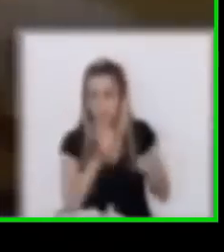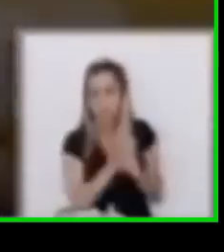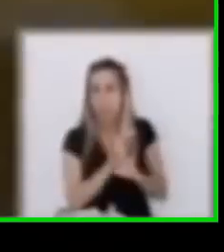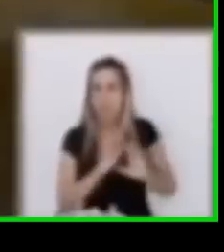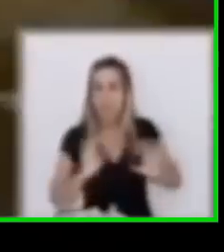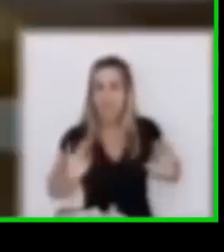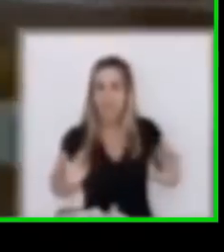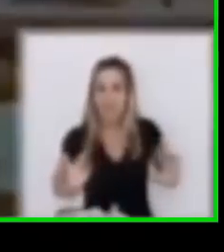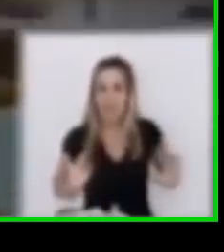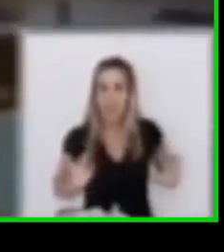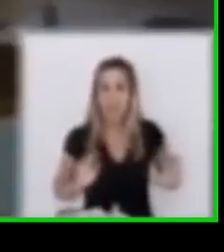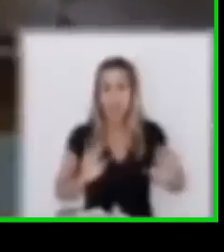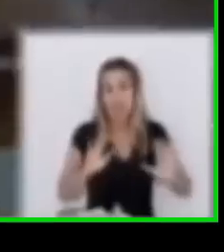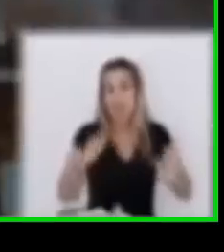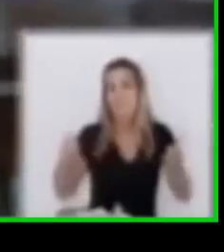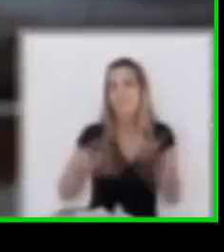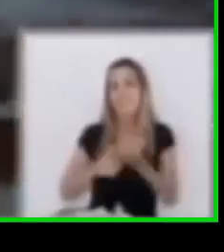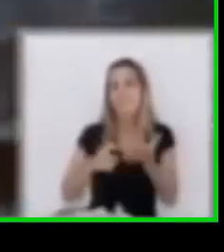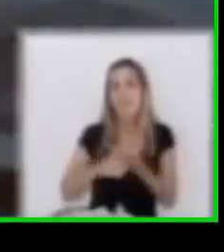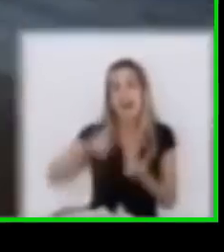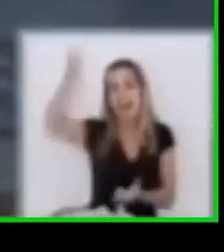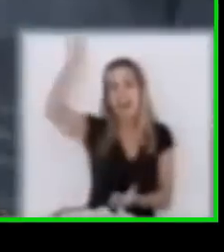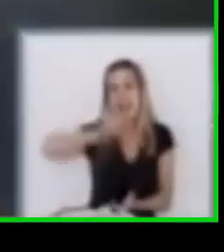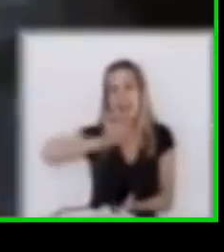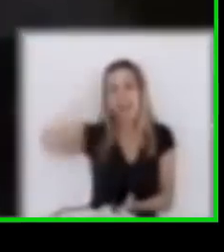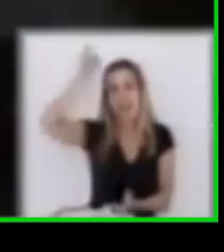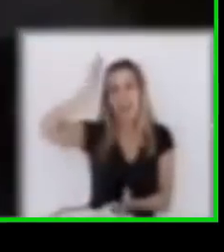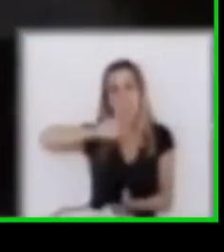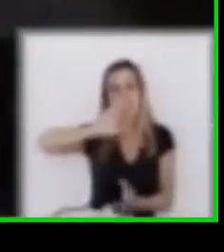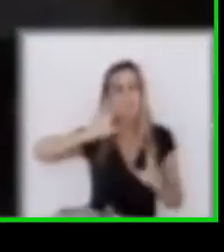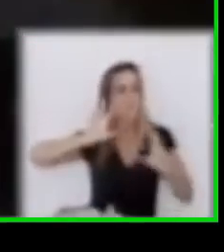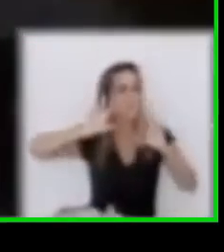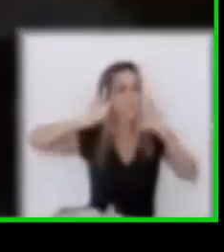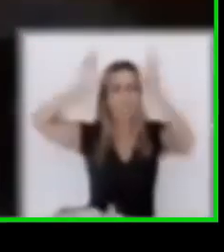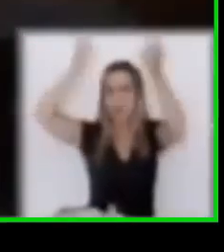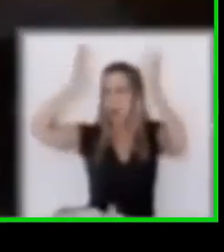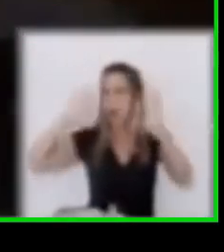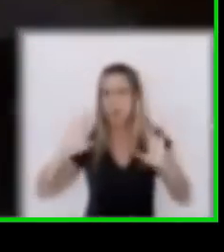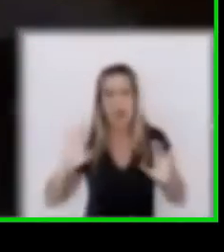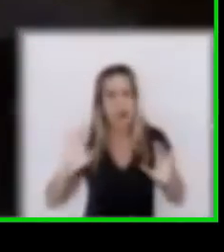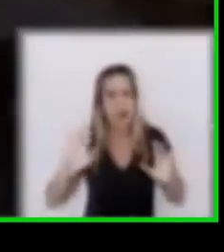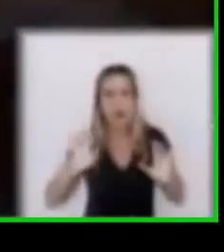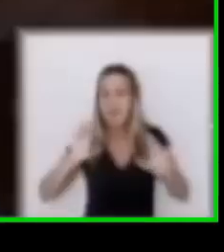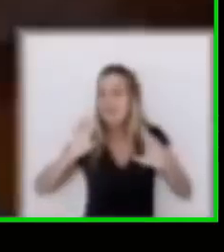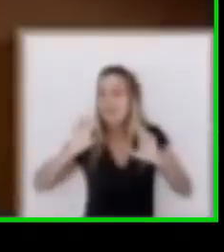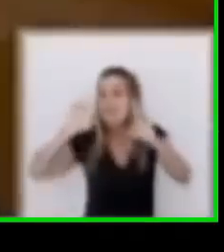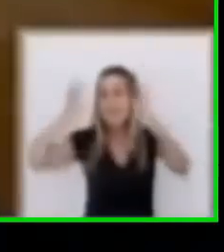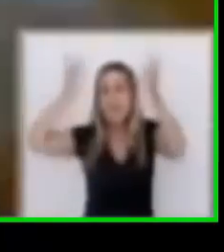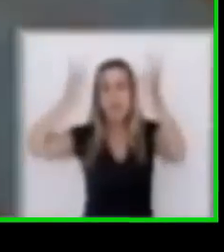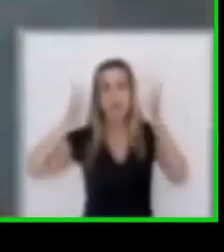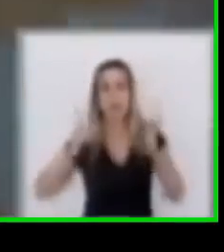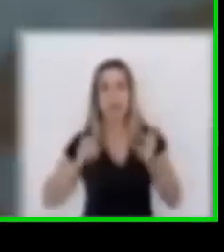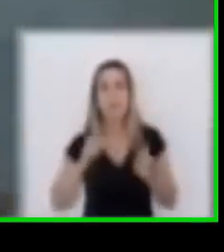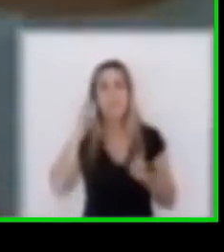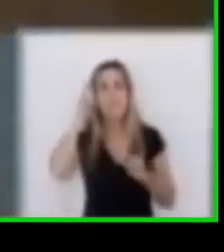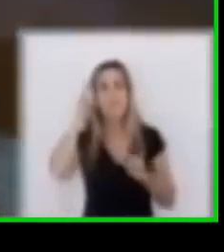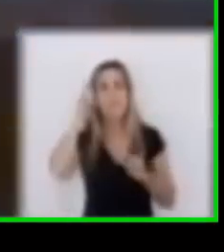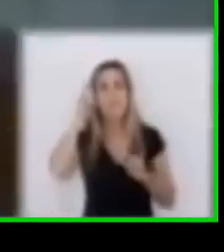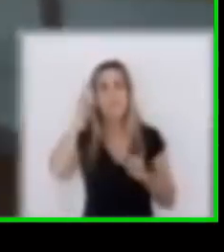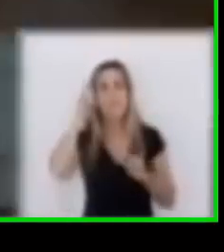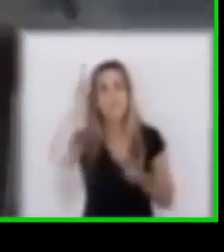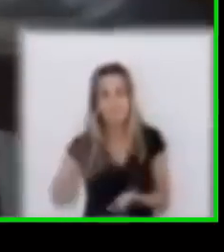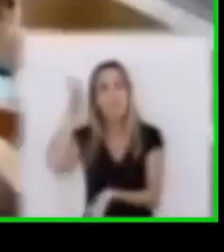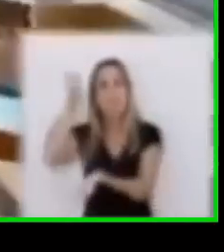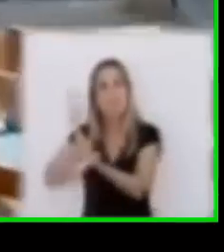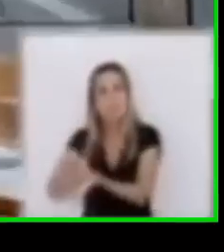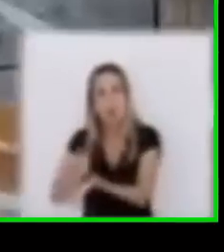interesaba escucharla a usted, fiscal. Y demuestre todo lo que ha dicho, que se haga cargo, porque yo estuve en el escenario desde que llegué